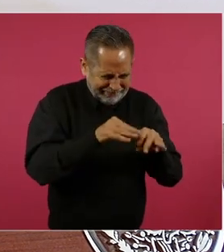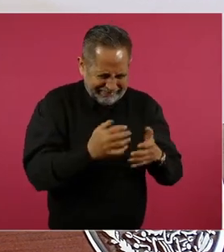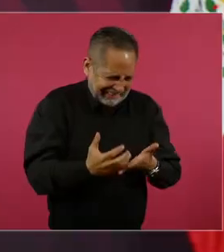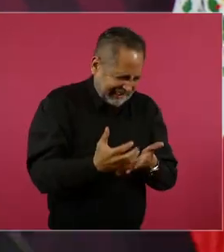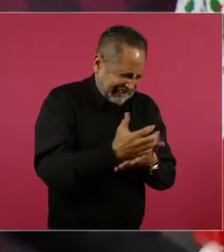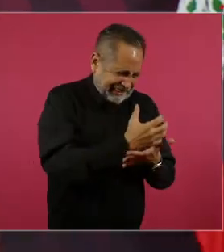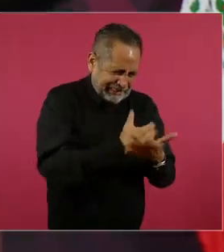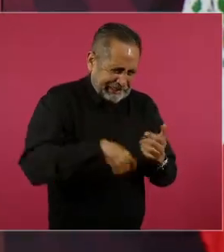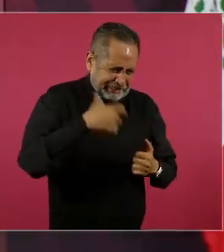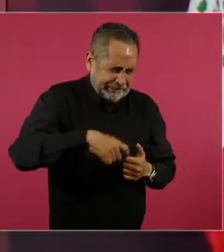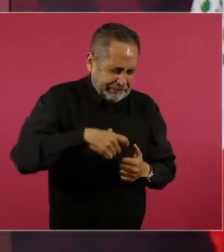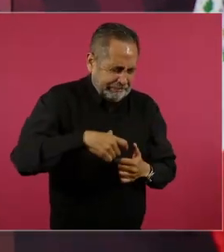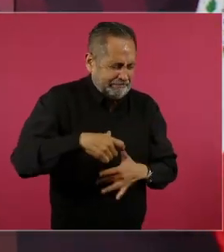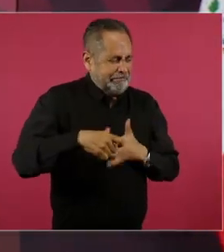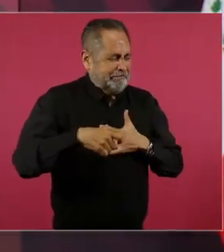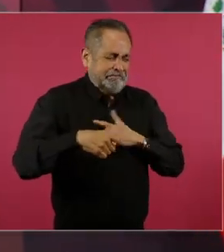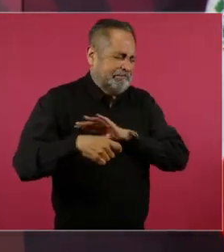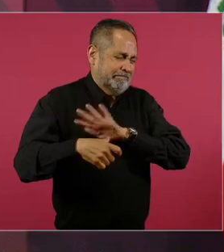y